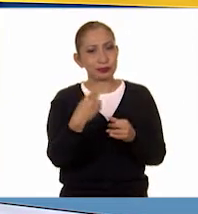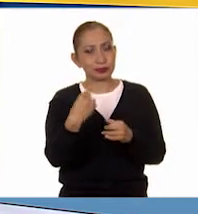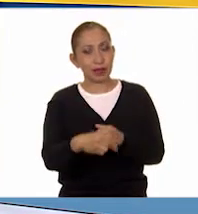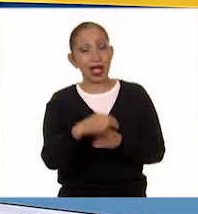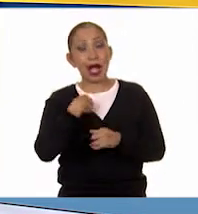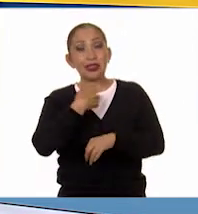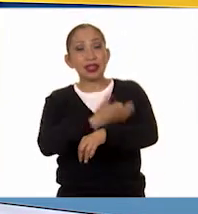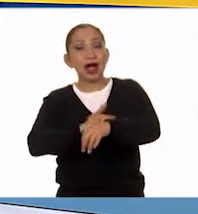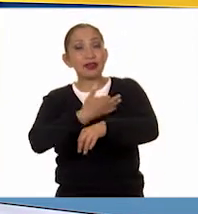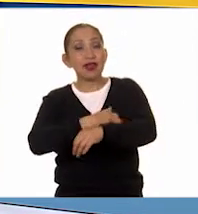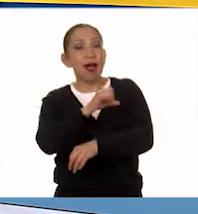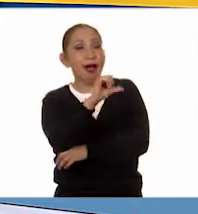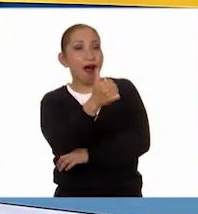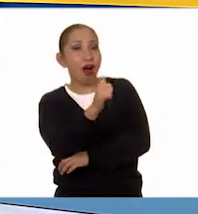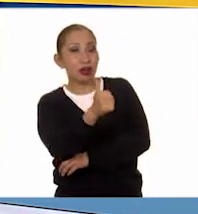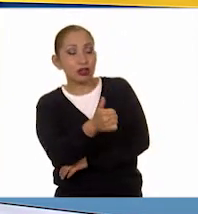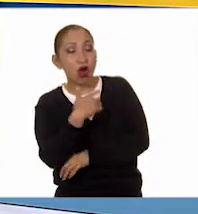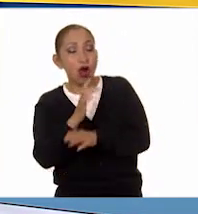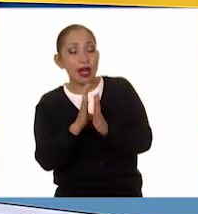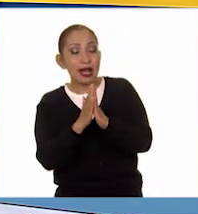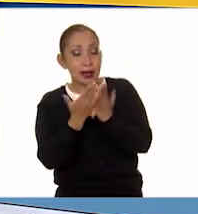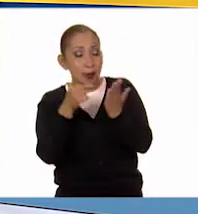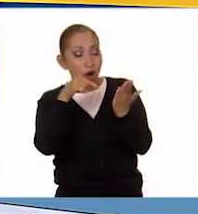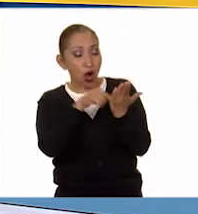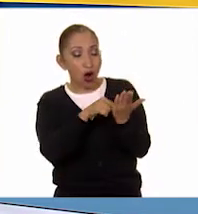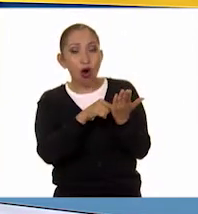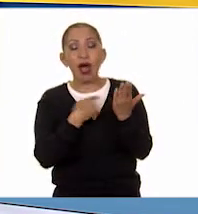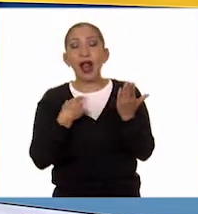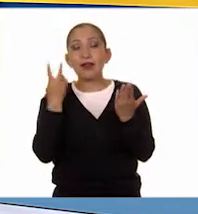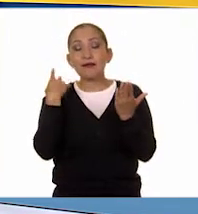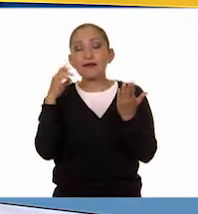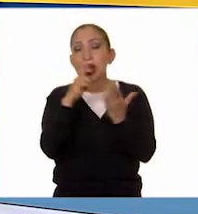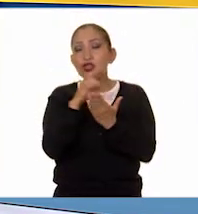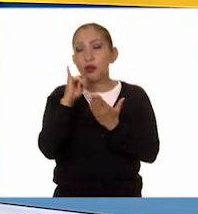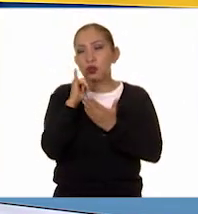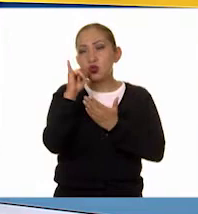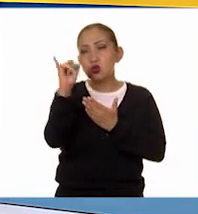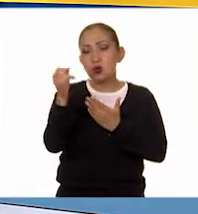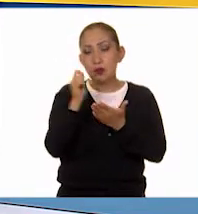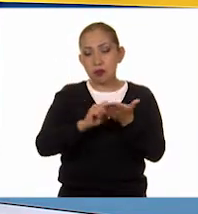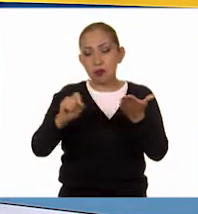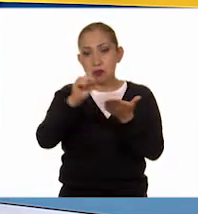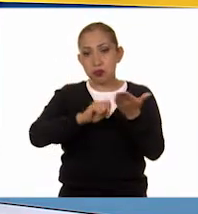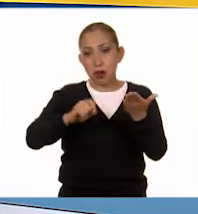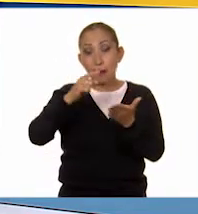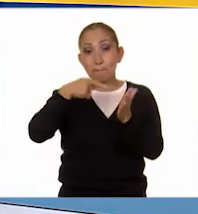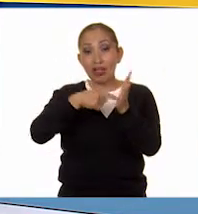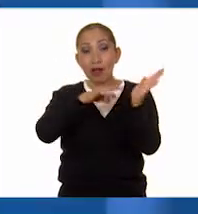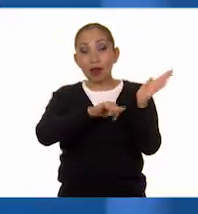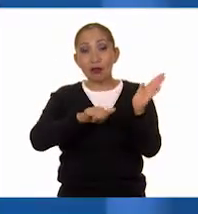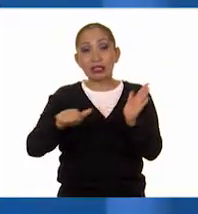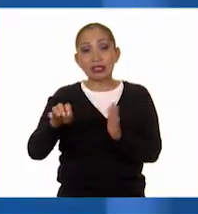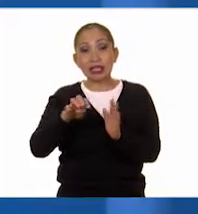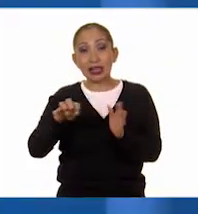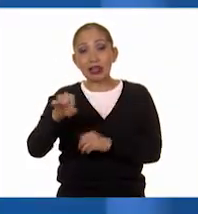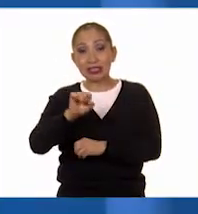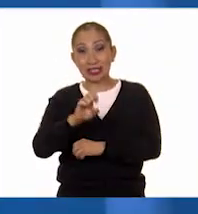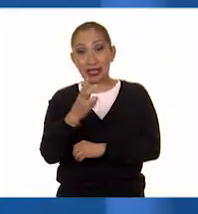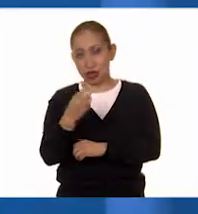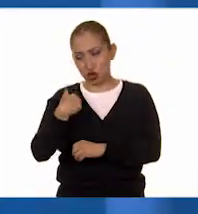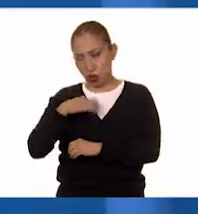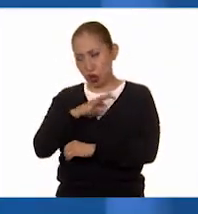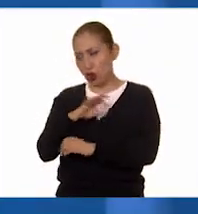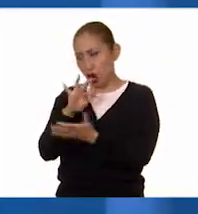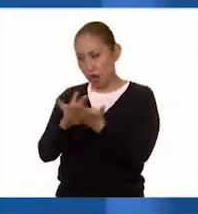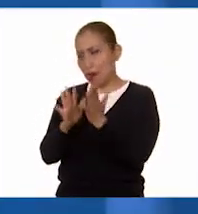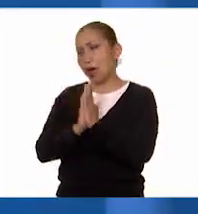Tarde de Agosto, pertenece al libro El viento distante, publicado en 1963. Ay, Gaby, ¿y puedo leerlo? ¿Verdad que